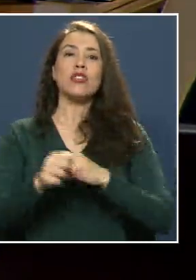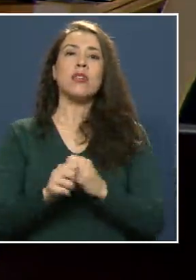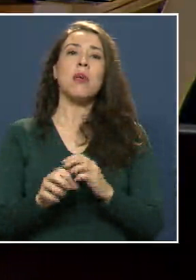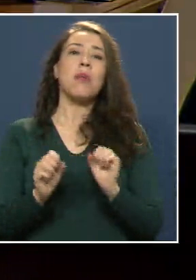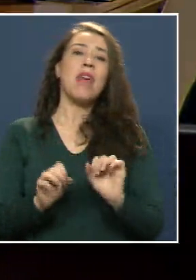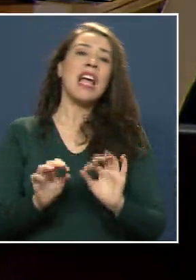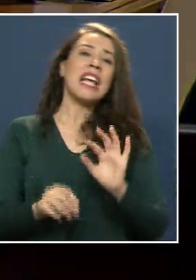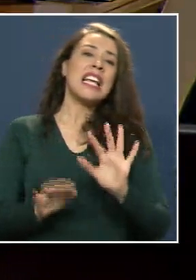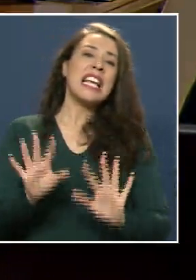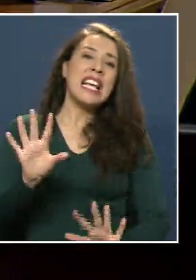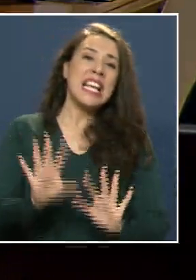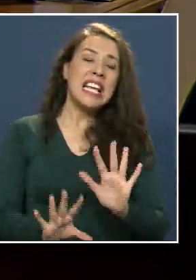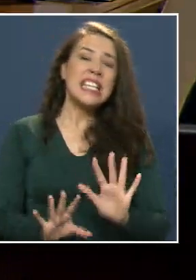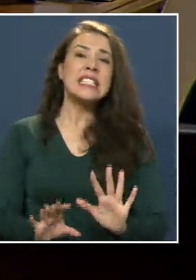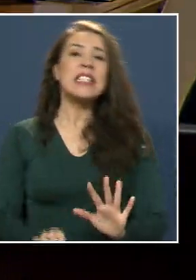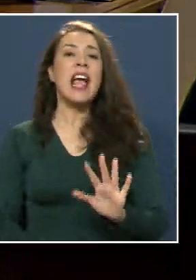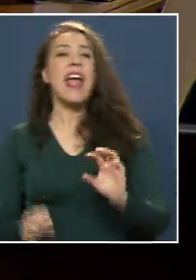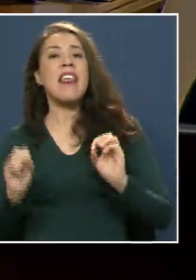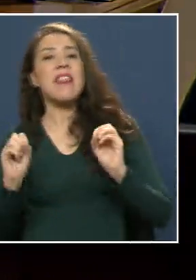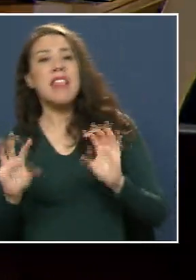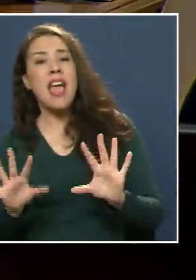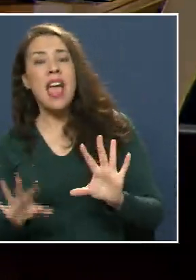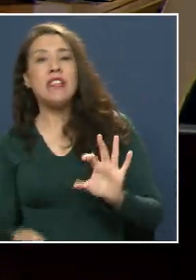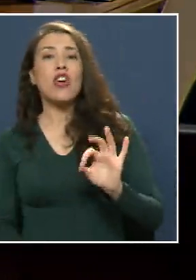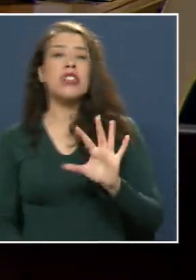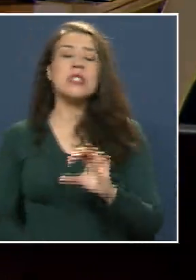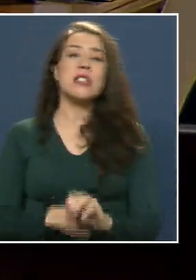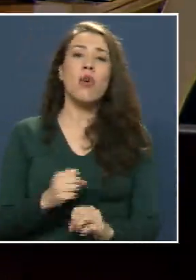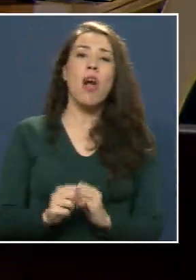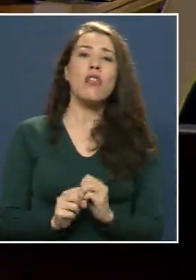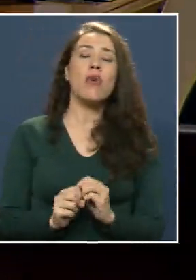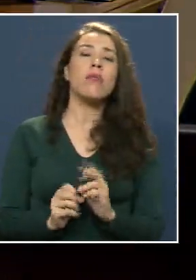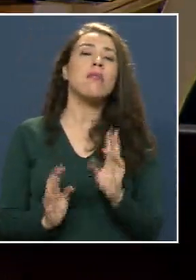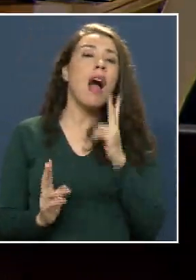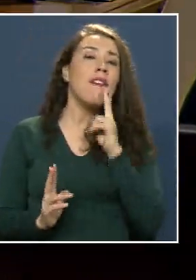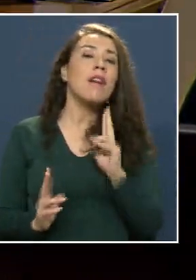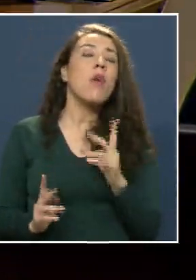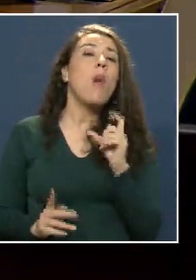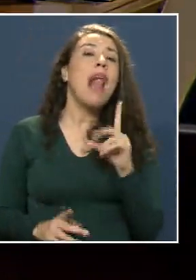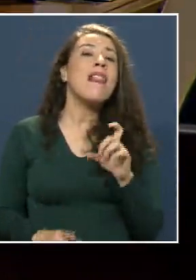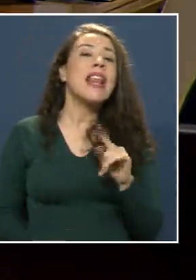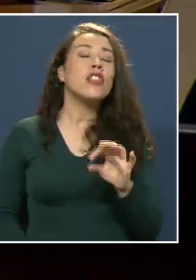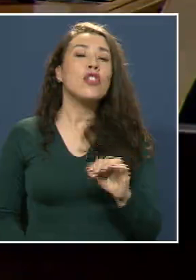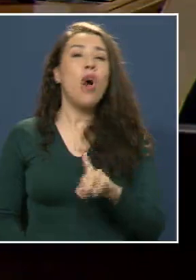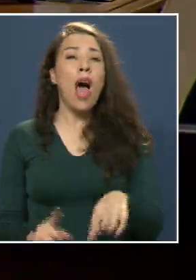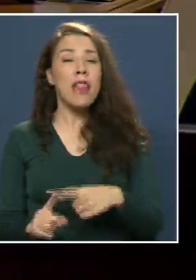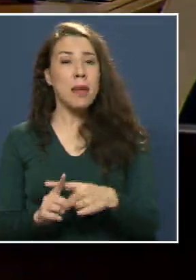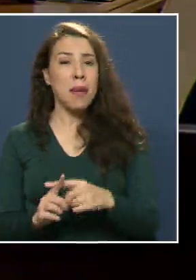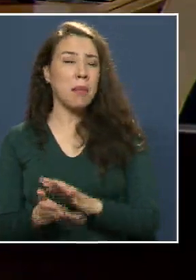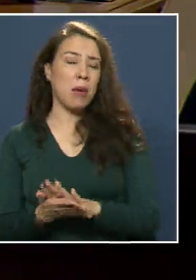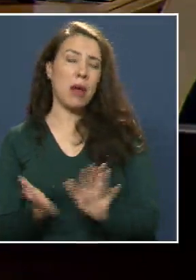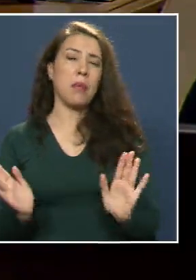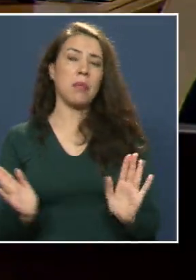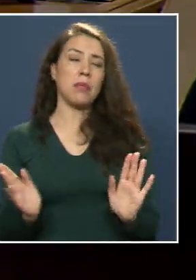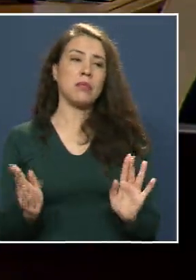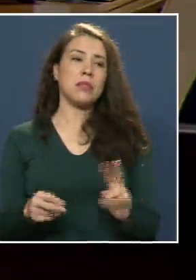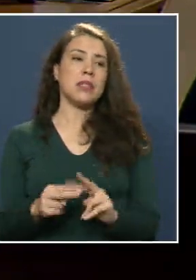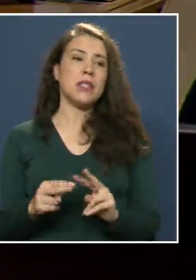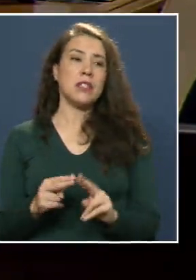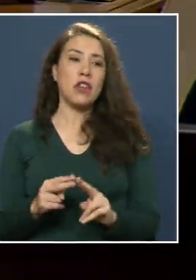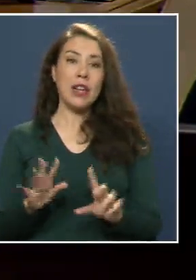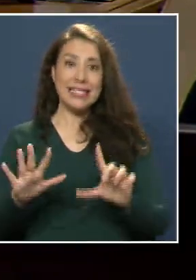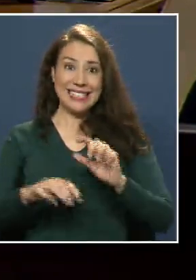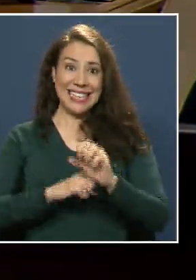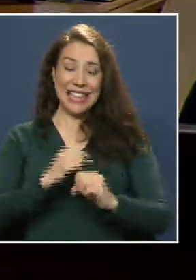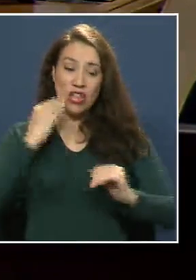10 o 5, dependiendo del tipo de delito cometido contra el menor. Es decir, si le sumamos, si un delito fue cometido a los